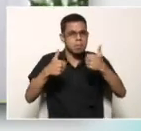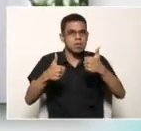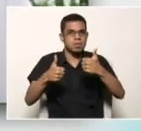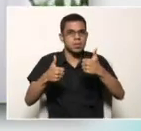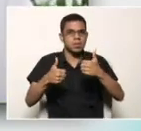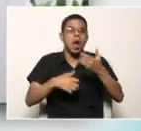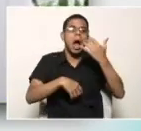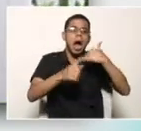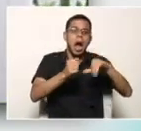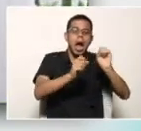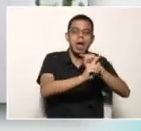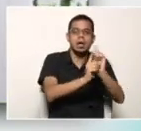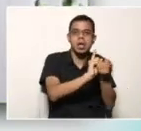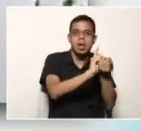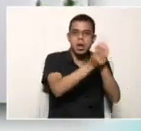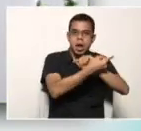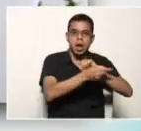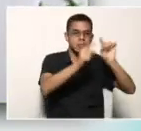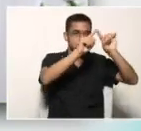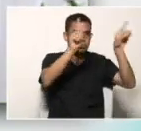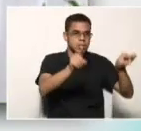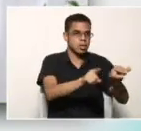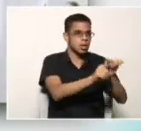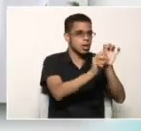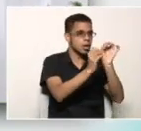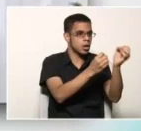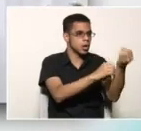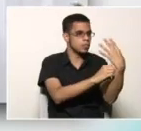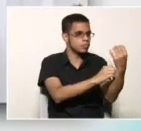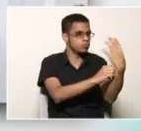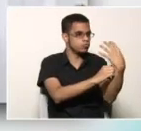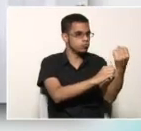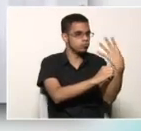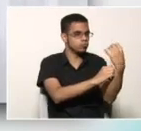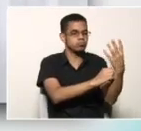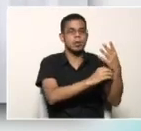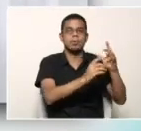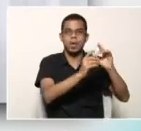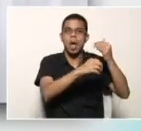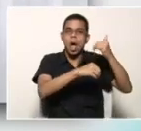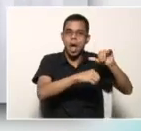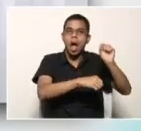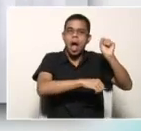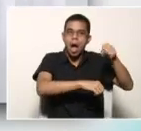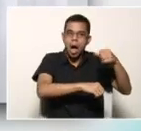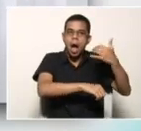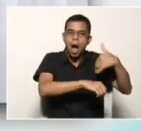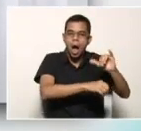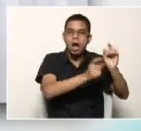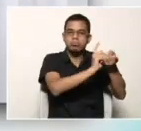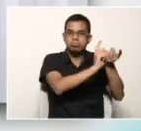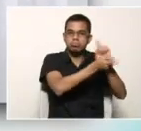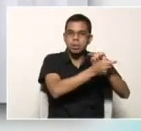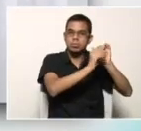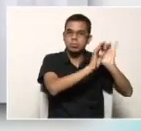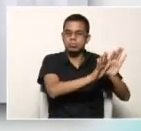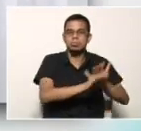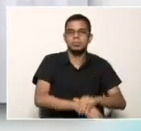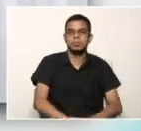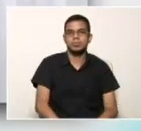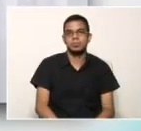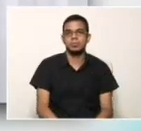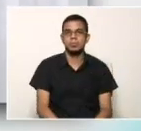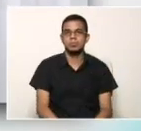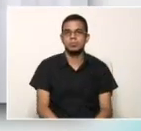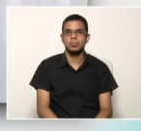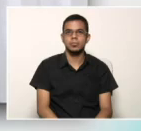computadora para verificar si el monitor está en funcionamiento o no. Claro, hay otra opción. Si usted tiene